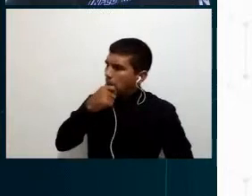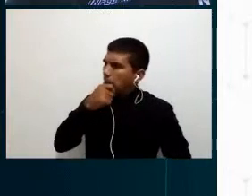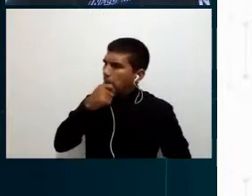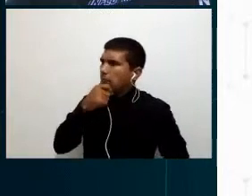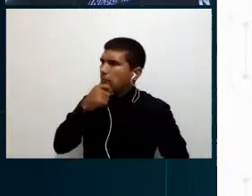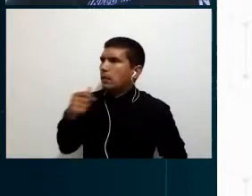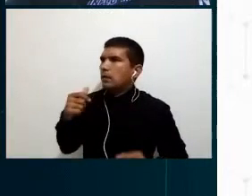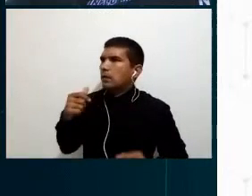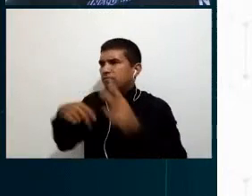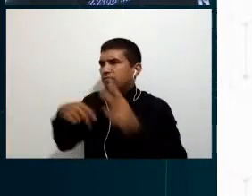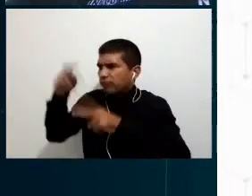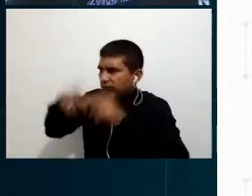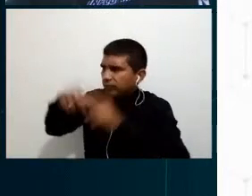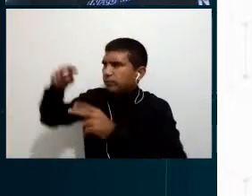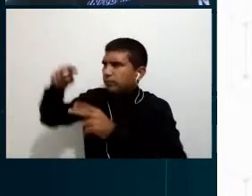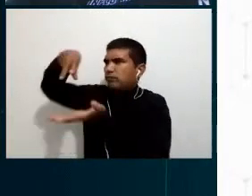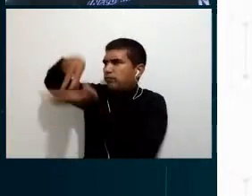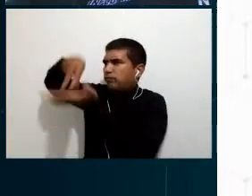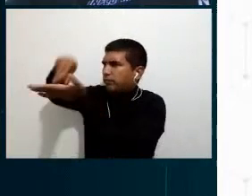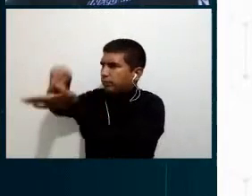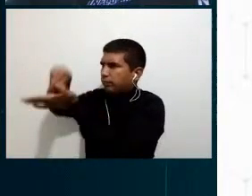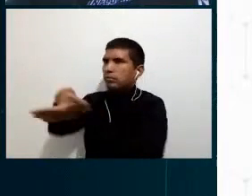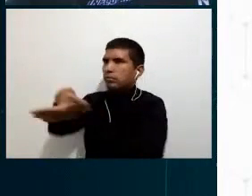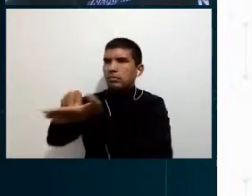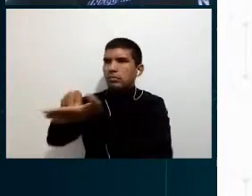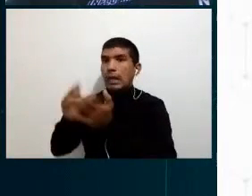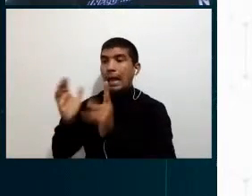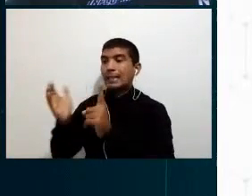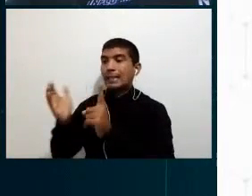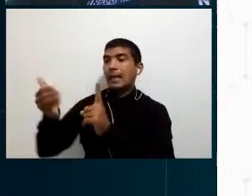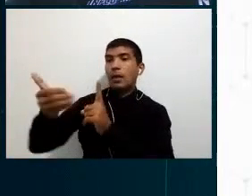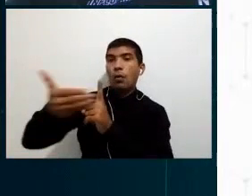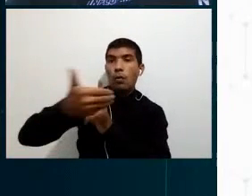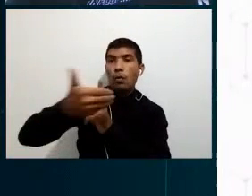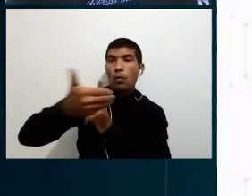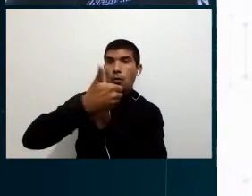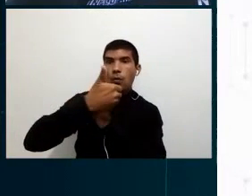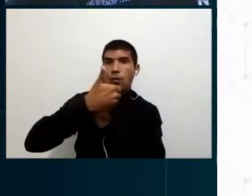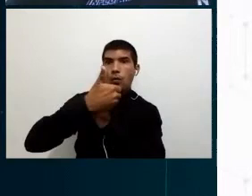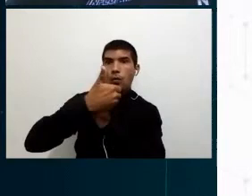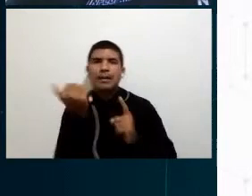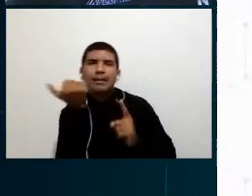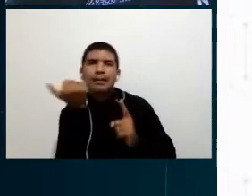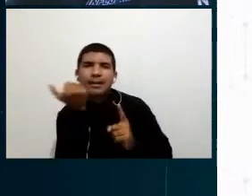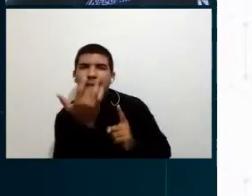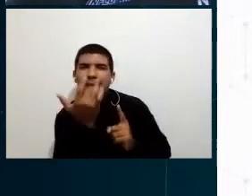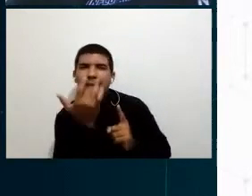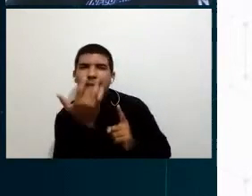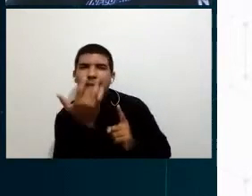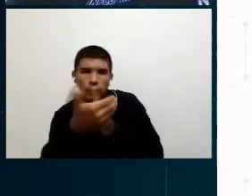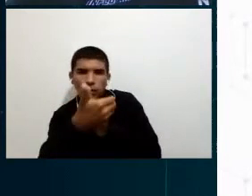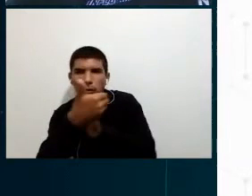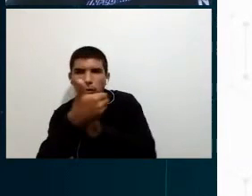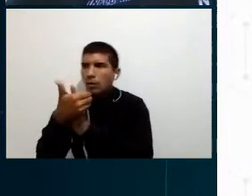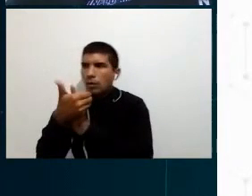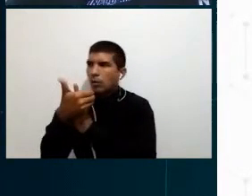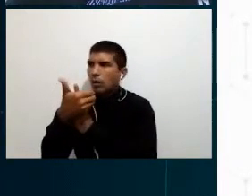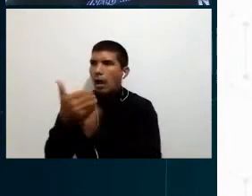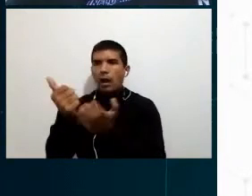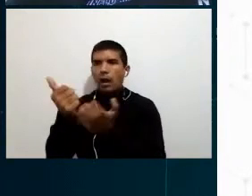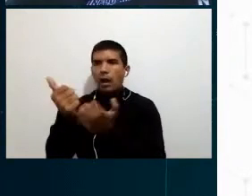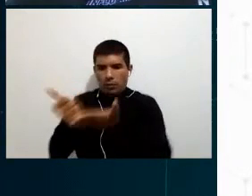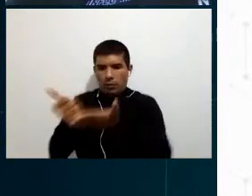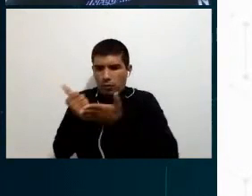y los entornos, tanto urbanos como rurales, donde no podemos afectar tanto ni la